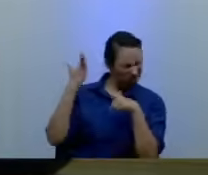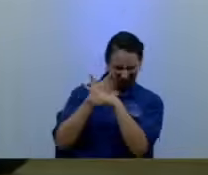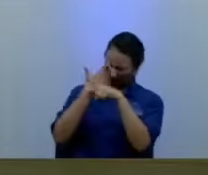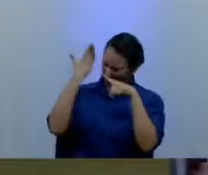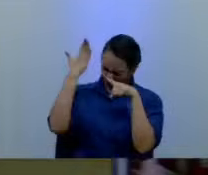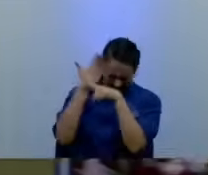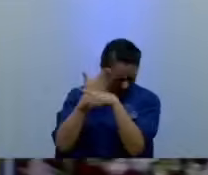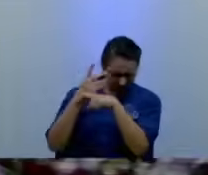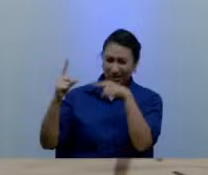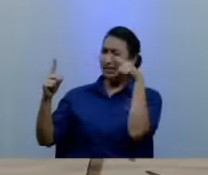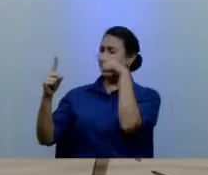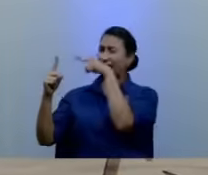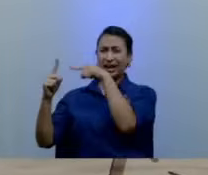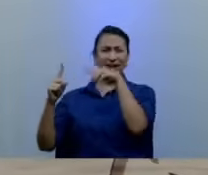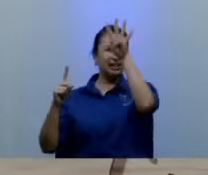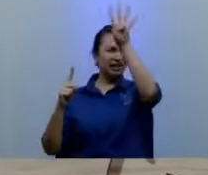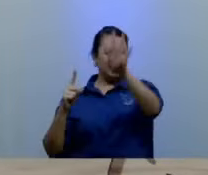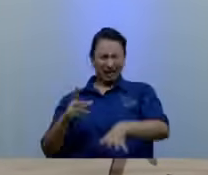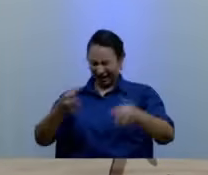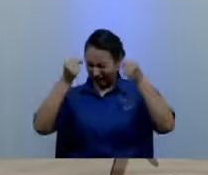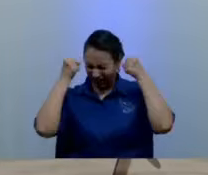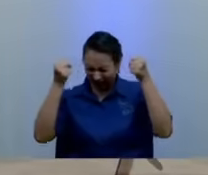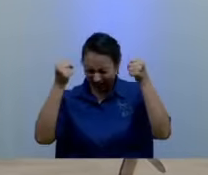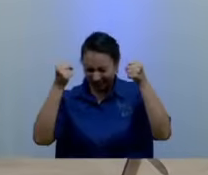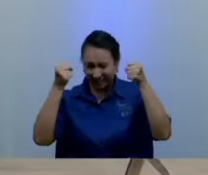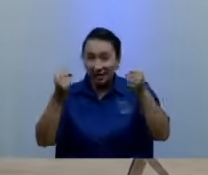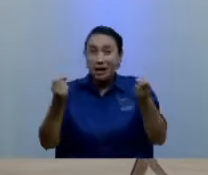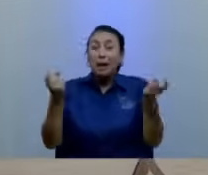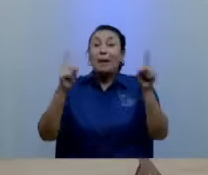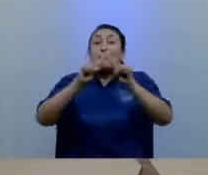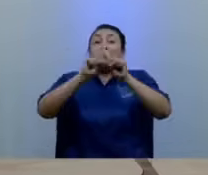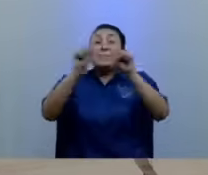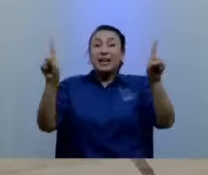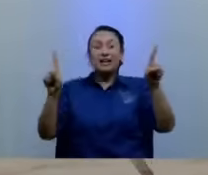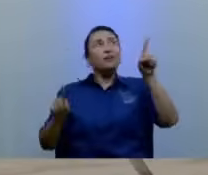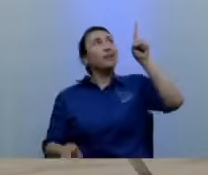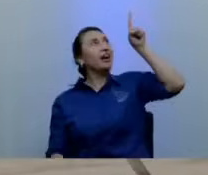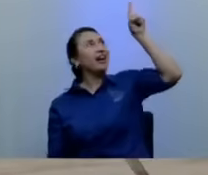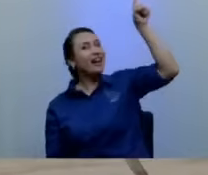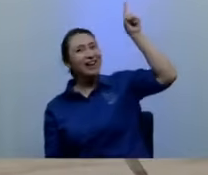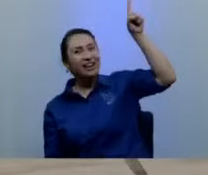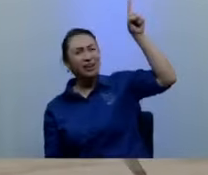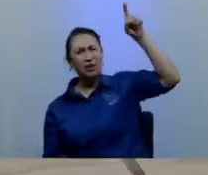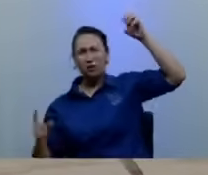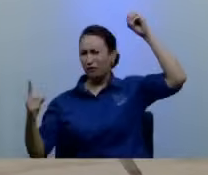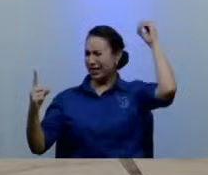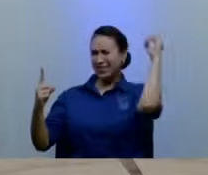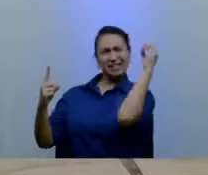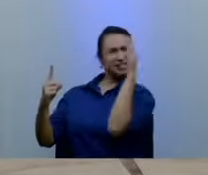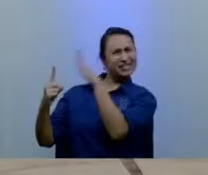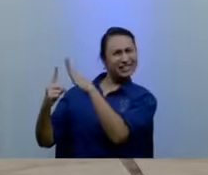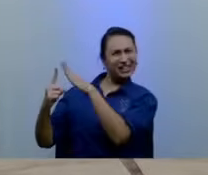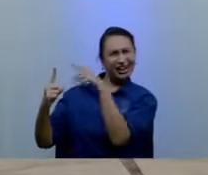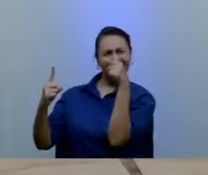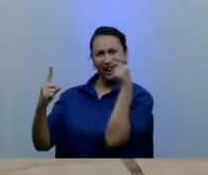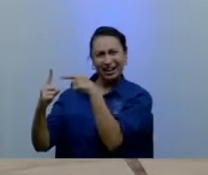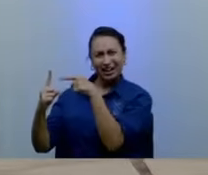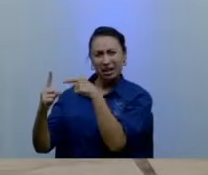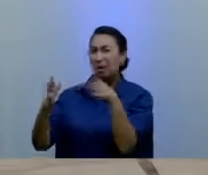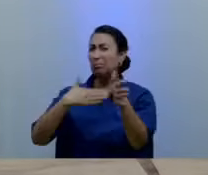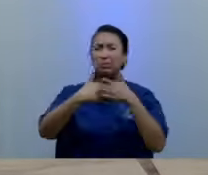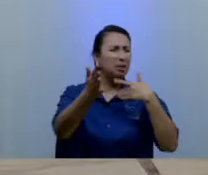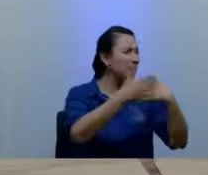metieron a la cárcel y la cárcel prosperaba, dice la Biblia. Yo siempre me he preguntado cómo prosperaba, ¿será que llegaban más presos o qué onda?